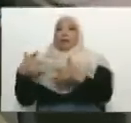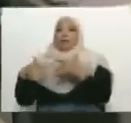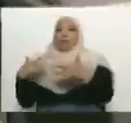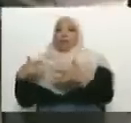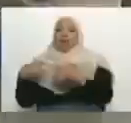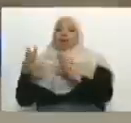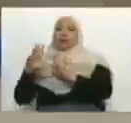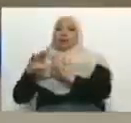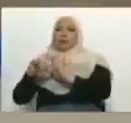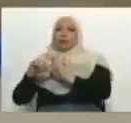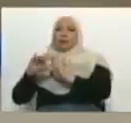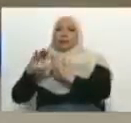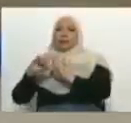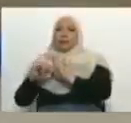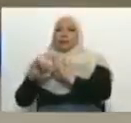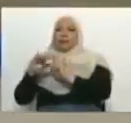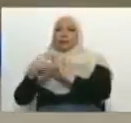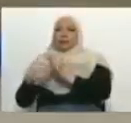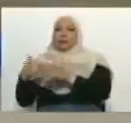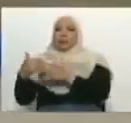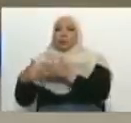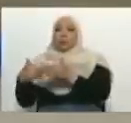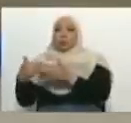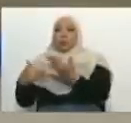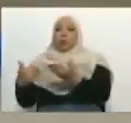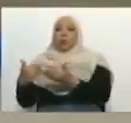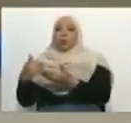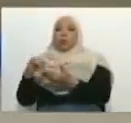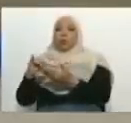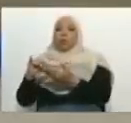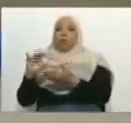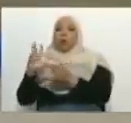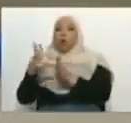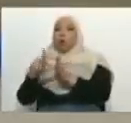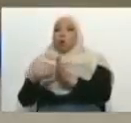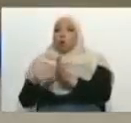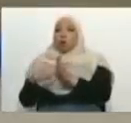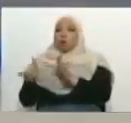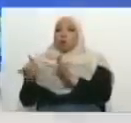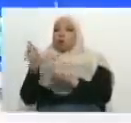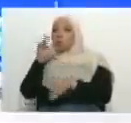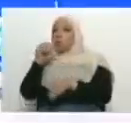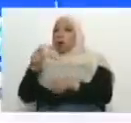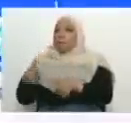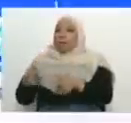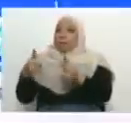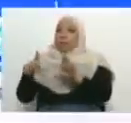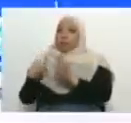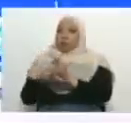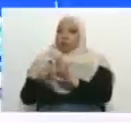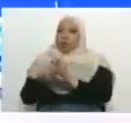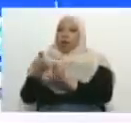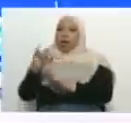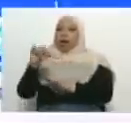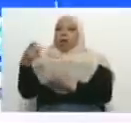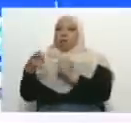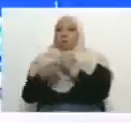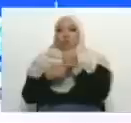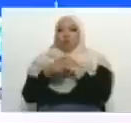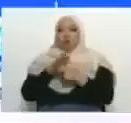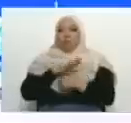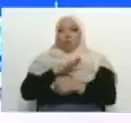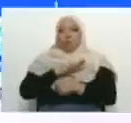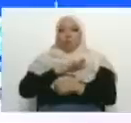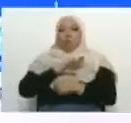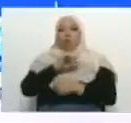fraudulenta, antijurídica, criminal, por apropiarse ilegítimamente del patrimonio de los venezolanos